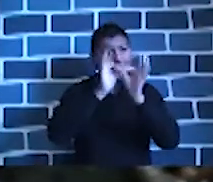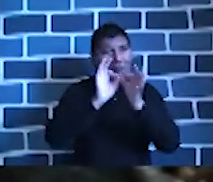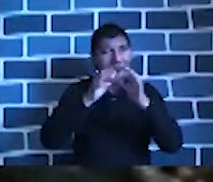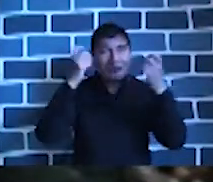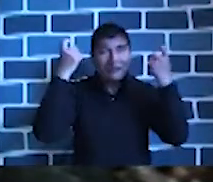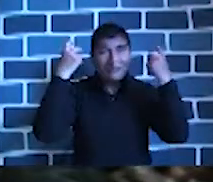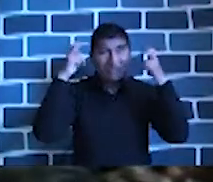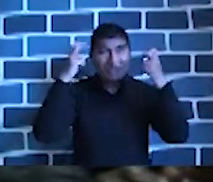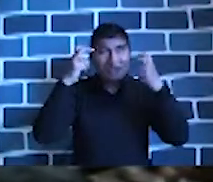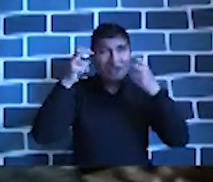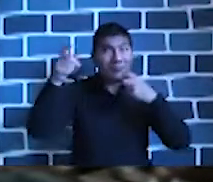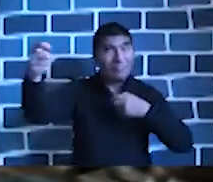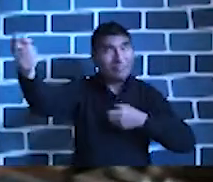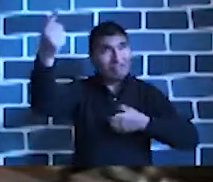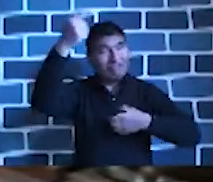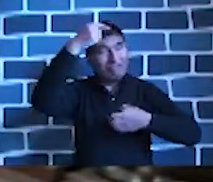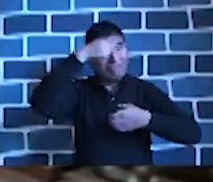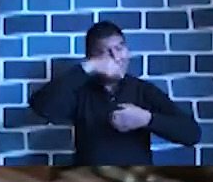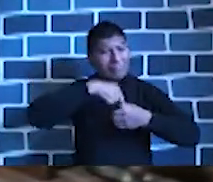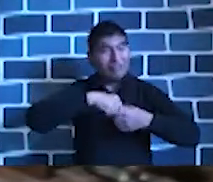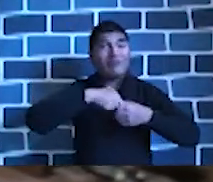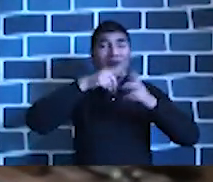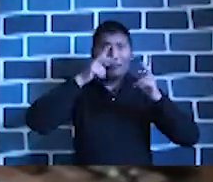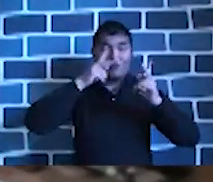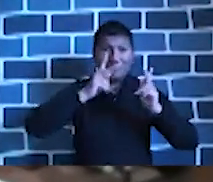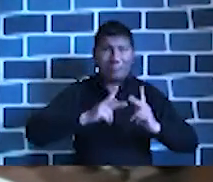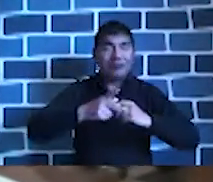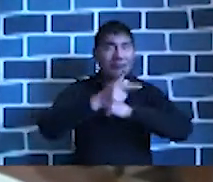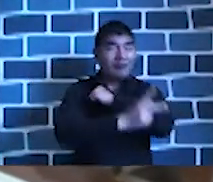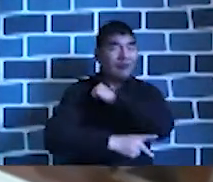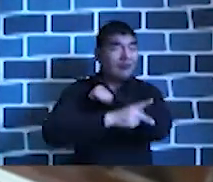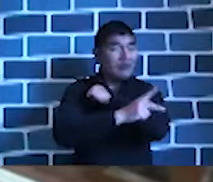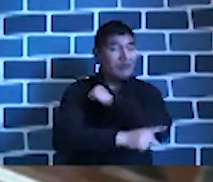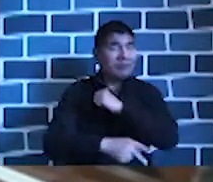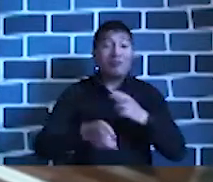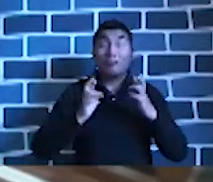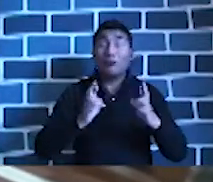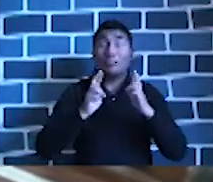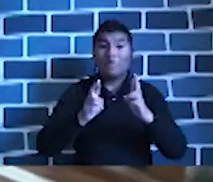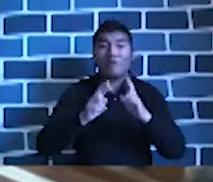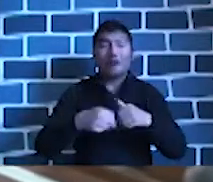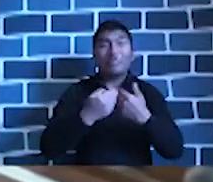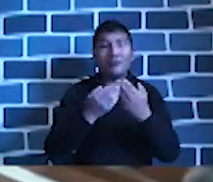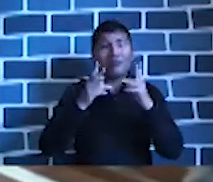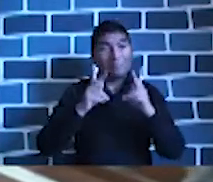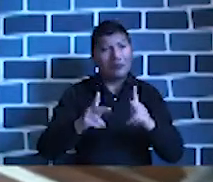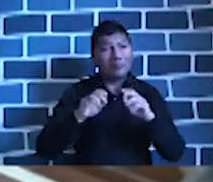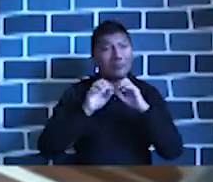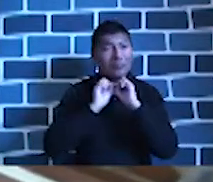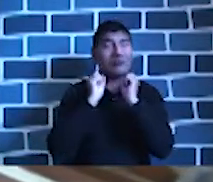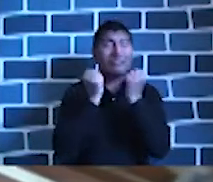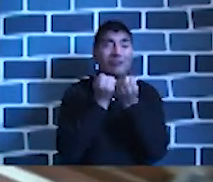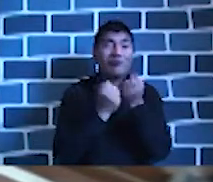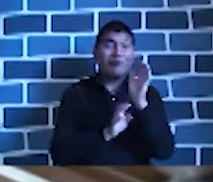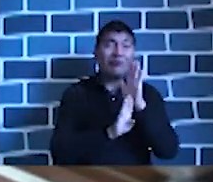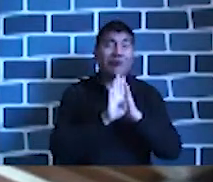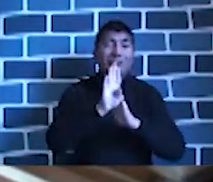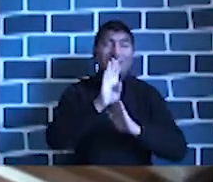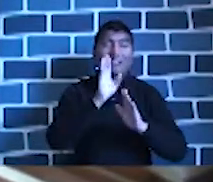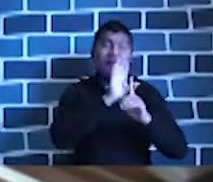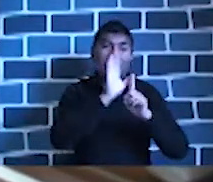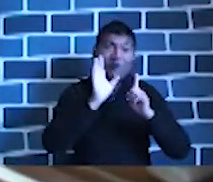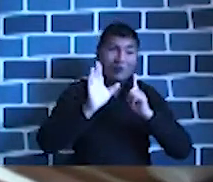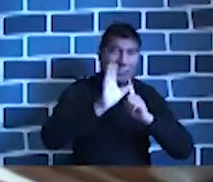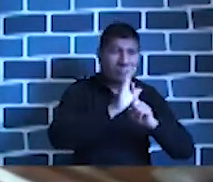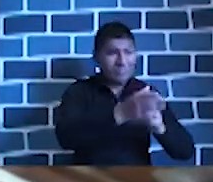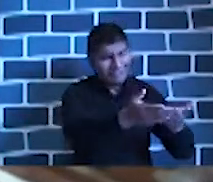migratorios, por otro lado, es urgente, como personas, como sociedad, crecer en la cultura de la